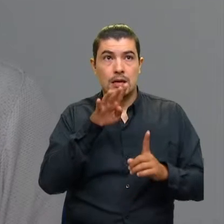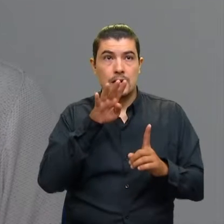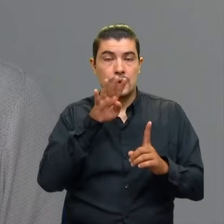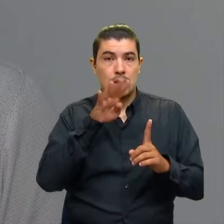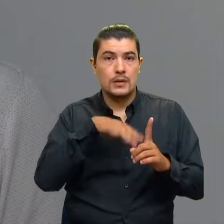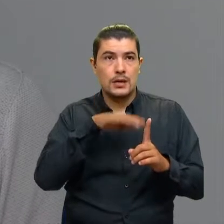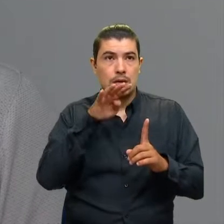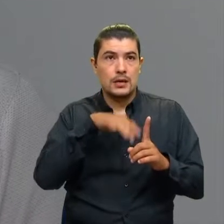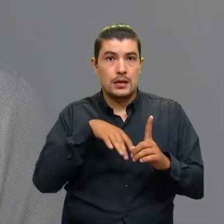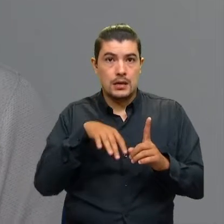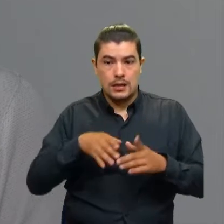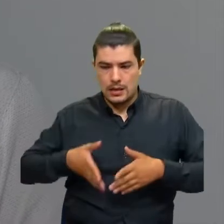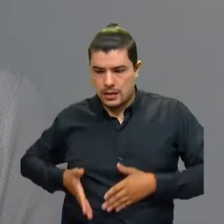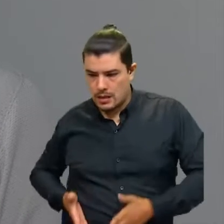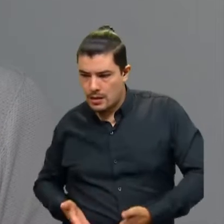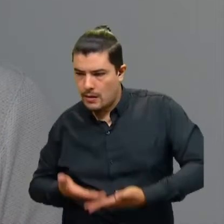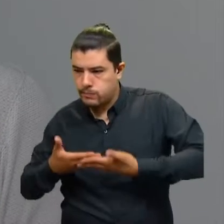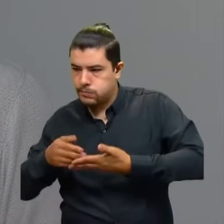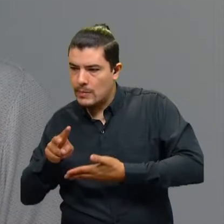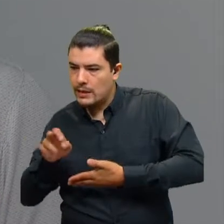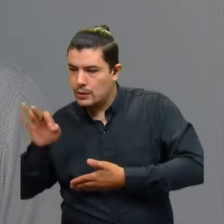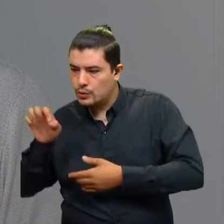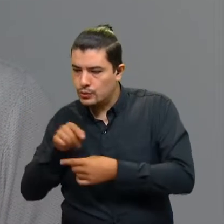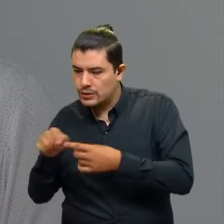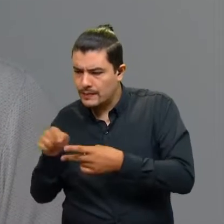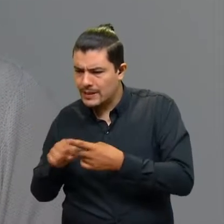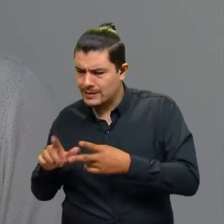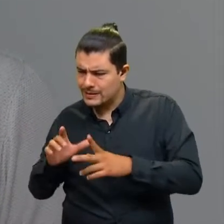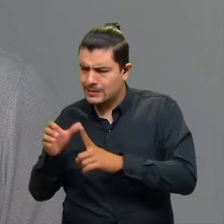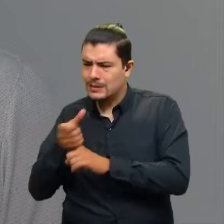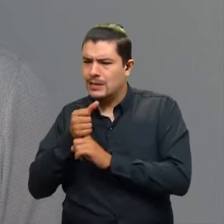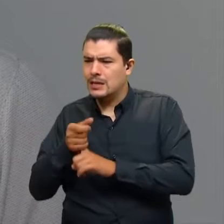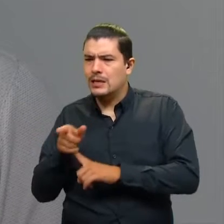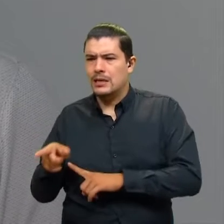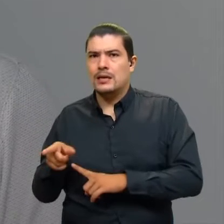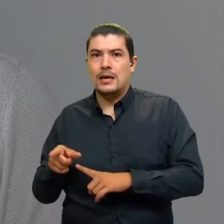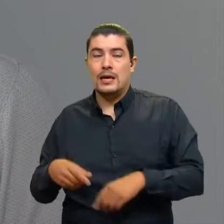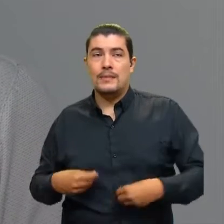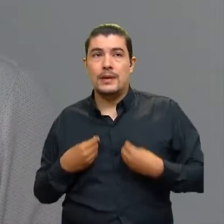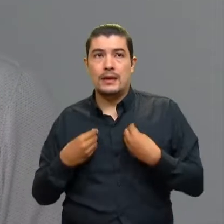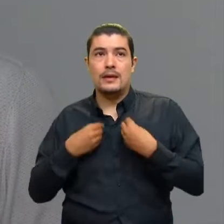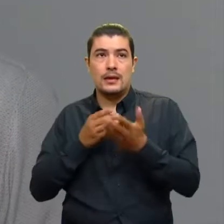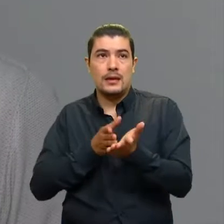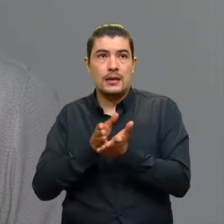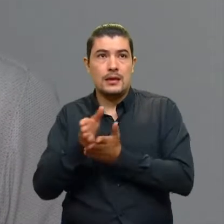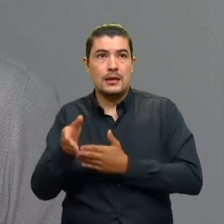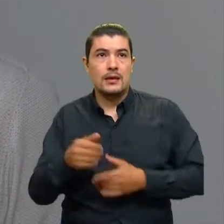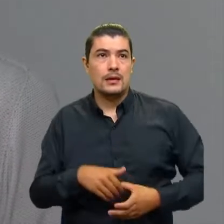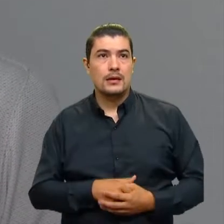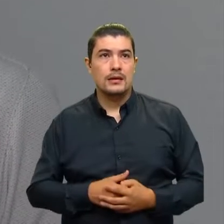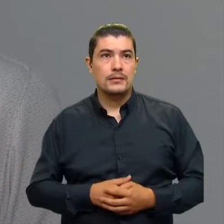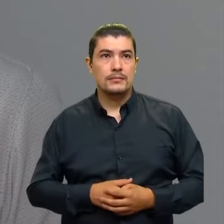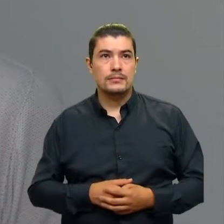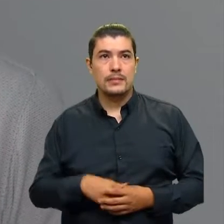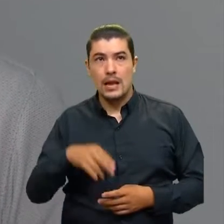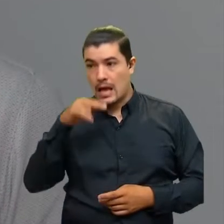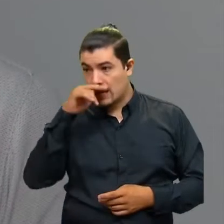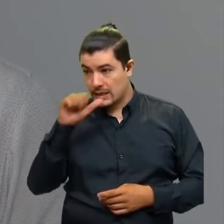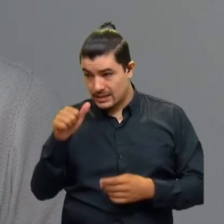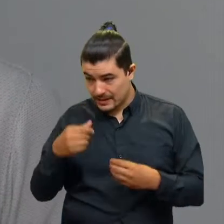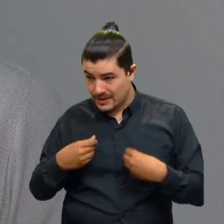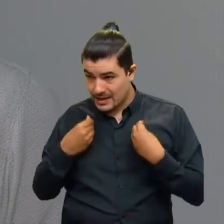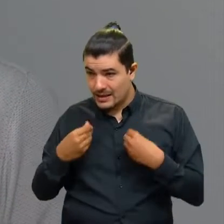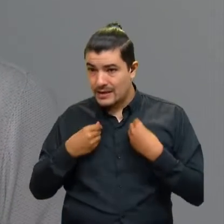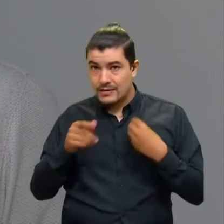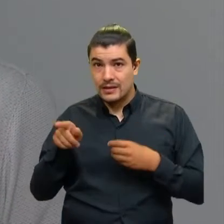a las 28 semanas, se aferró a vivir. El médico me dijo, va a ser probable que la niña no salga viva.